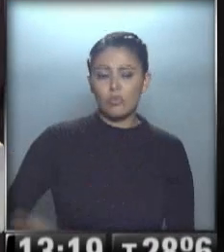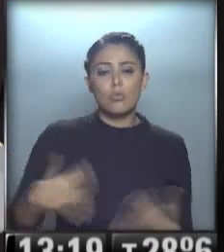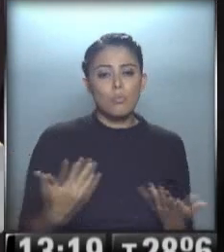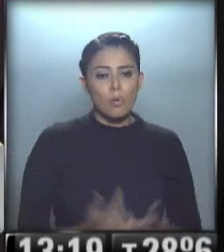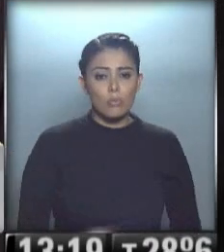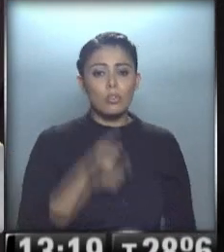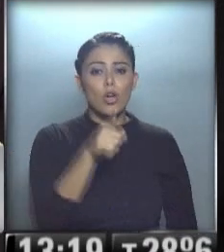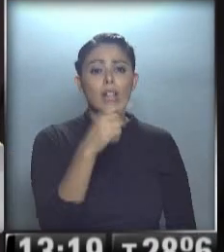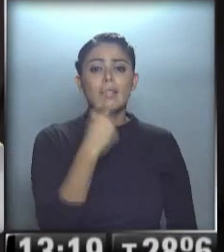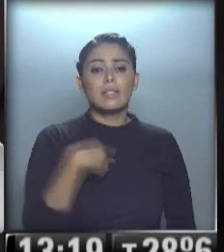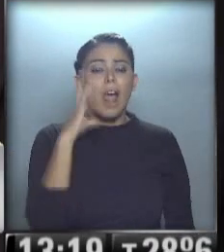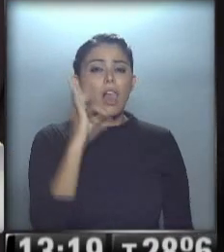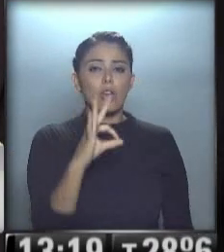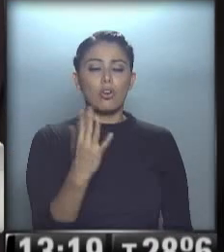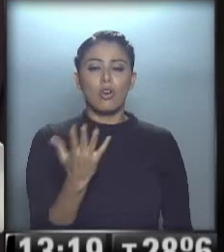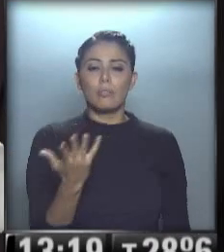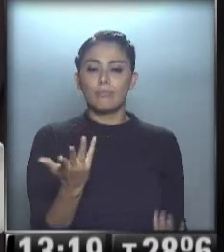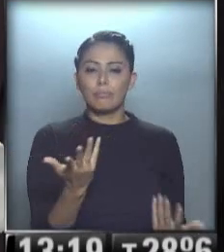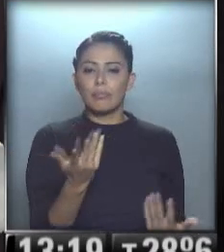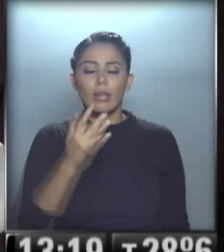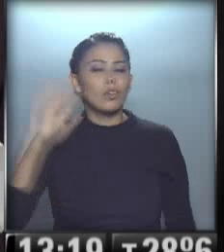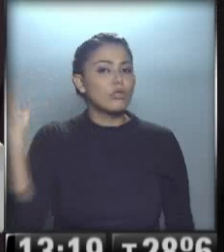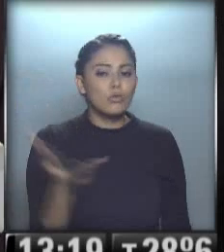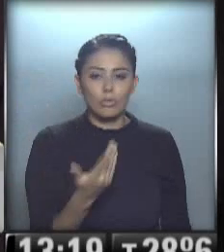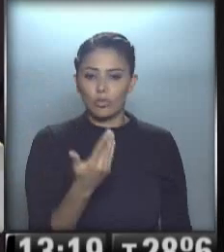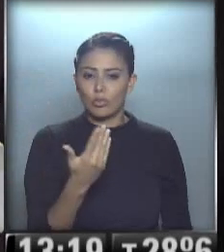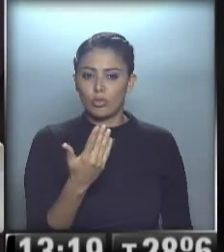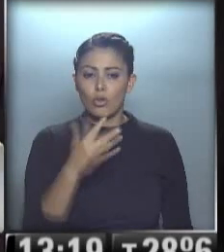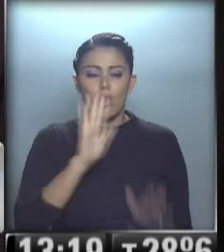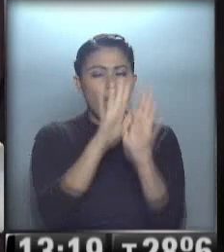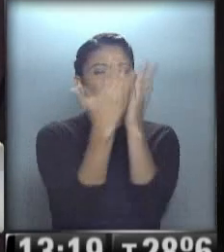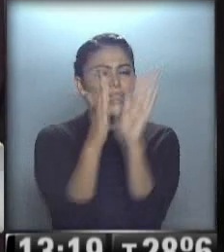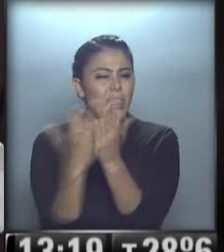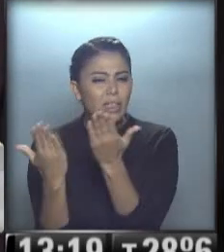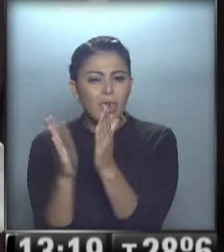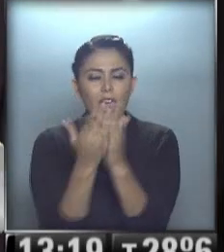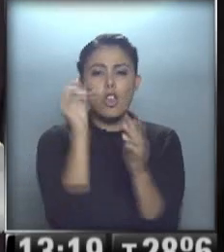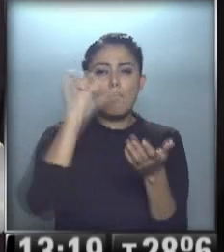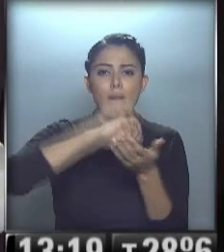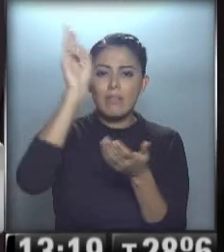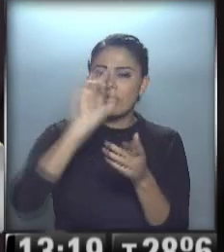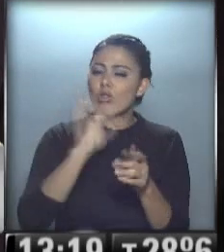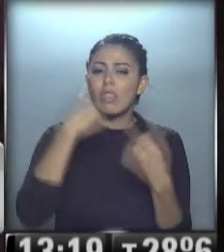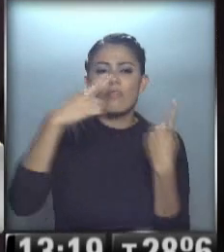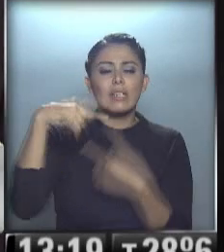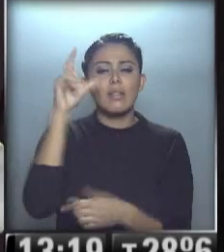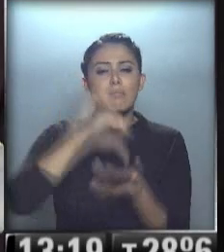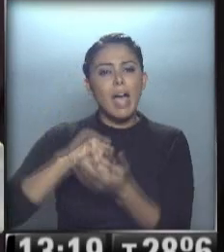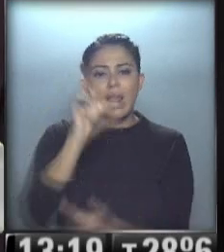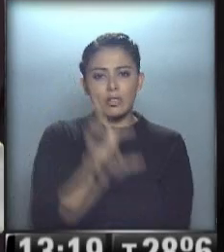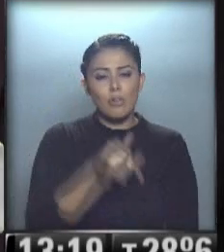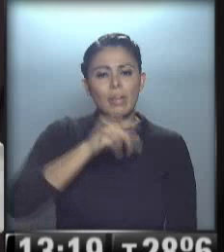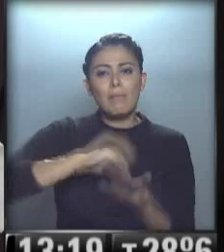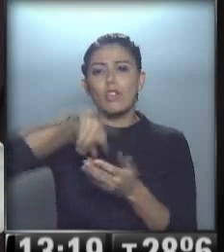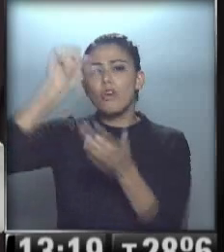supuesto nos contestó algo que acaparó todas las tapas de los diarios no solamente de Venezuela sino de todo latinoamérica y del resto